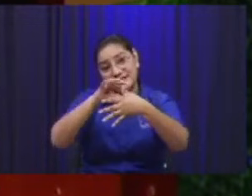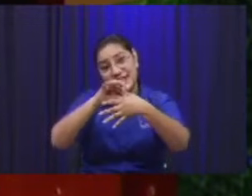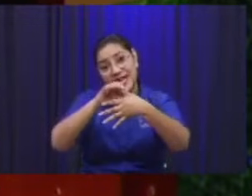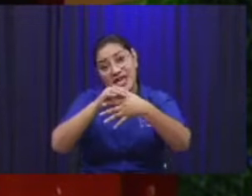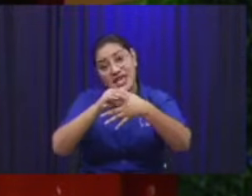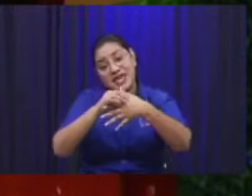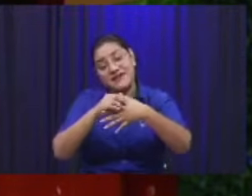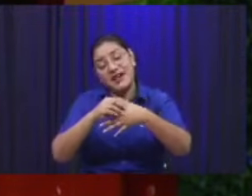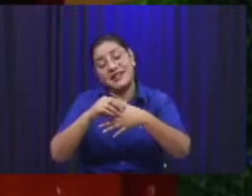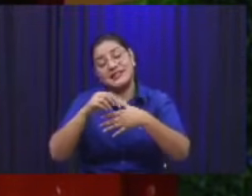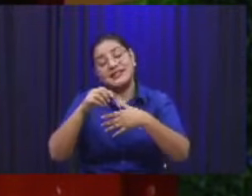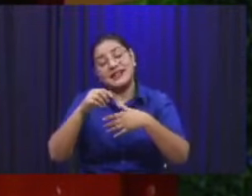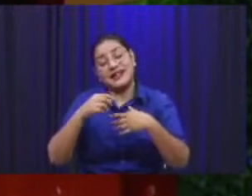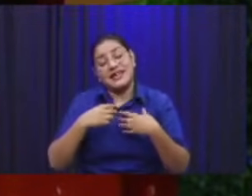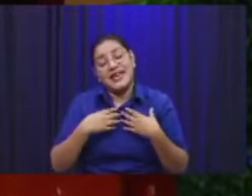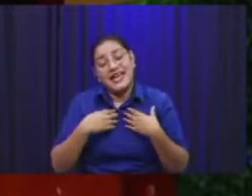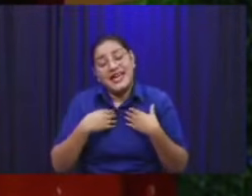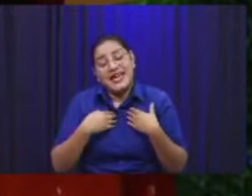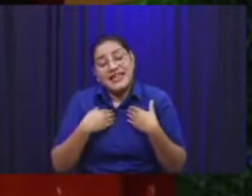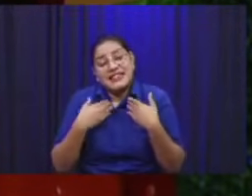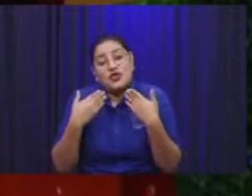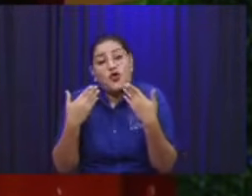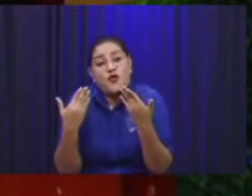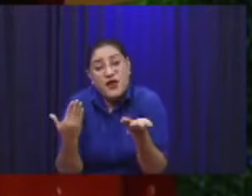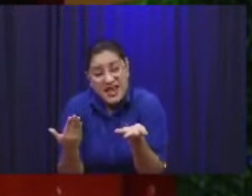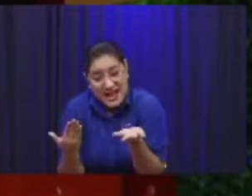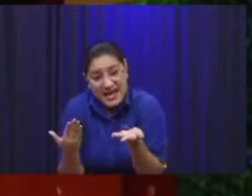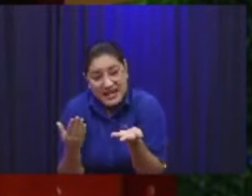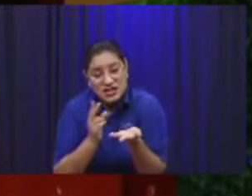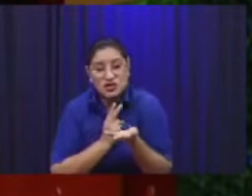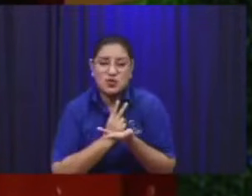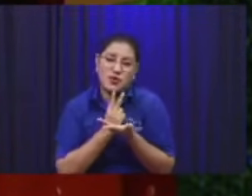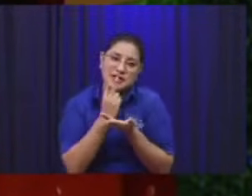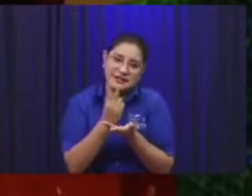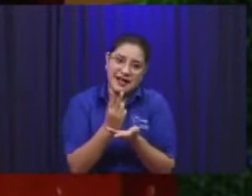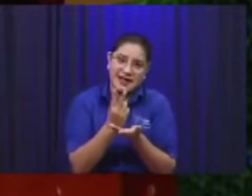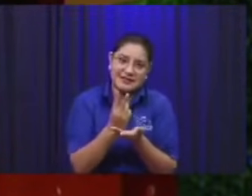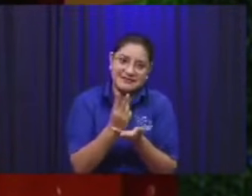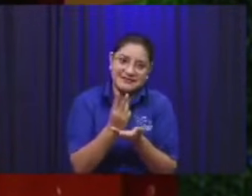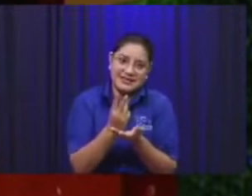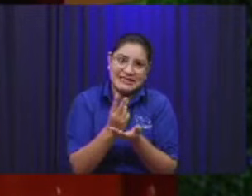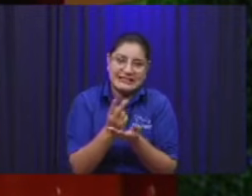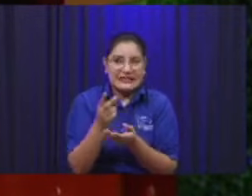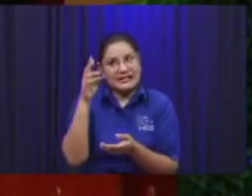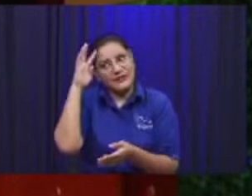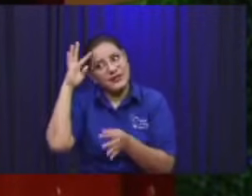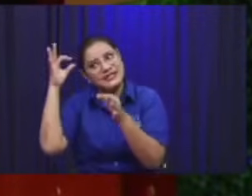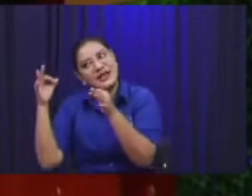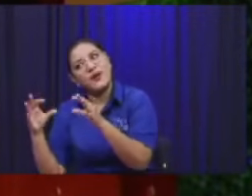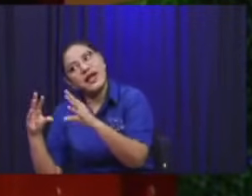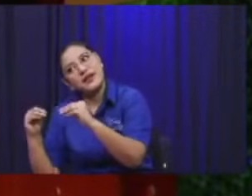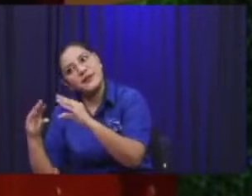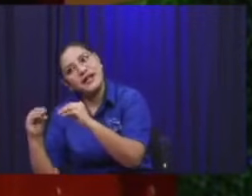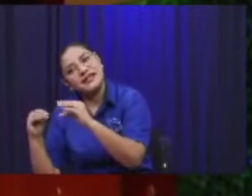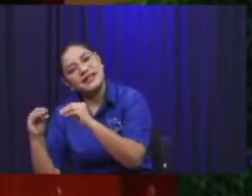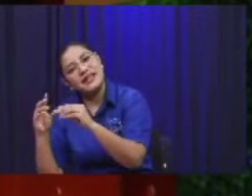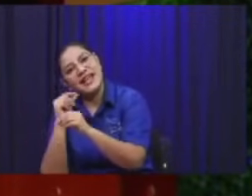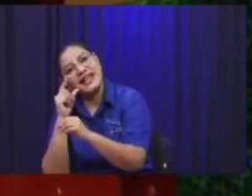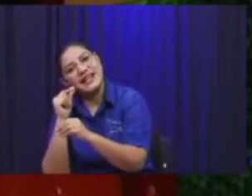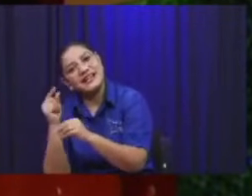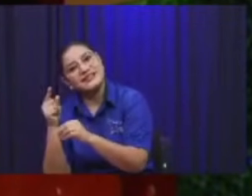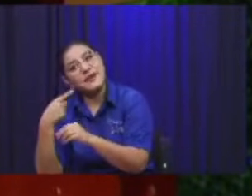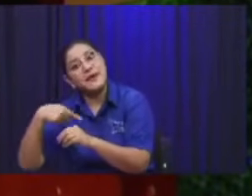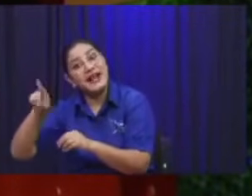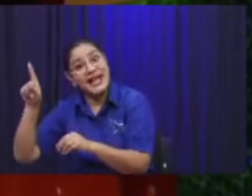su voluntad aquellas cosas que ella hacía ahora tiene que ponerse de acuerdo con él hasta